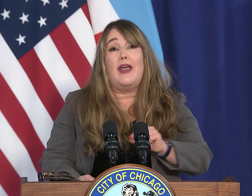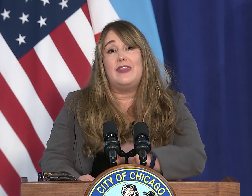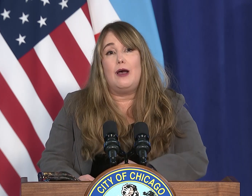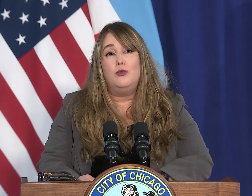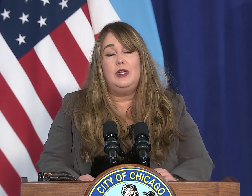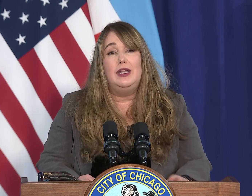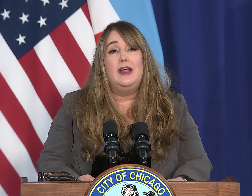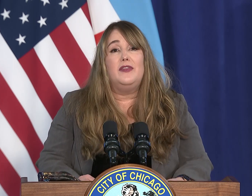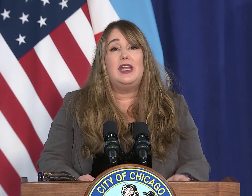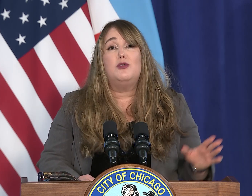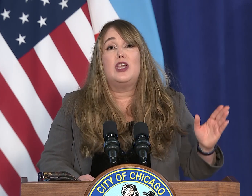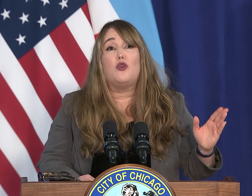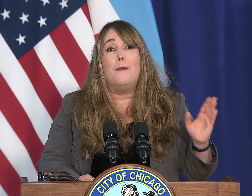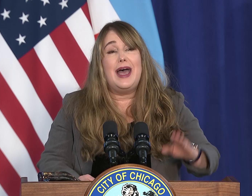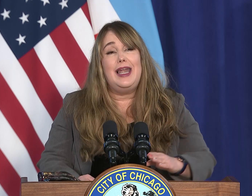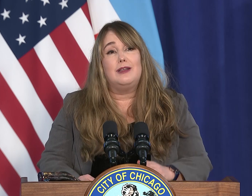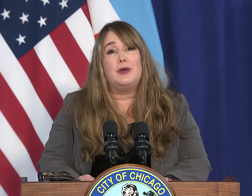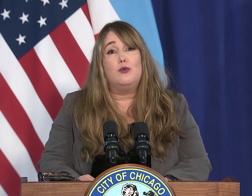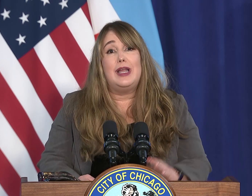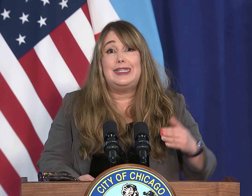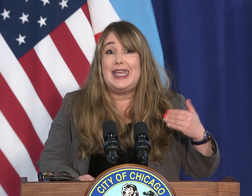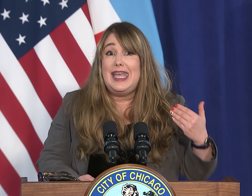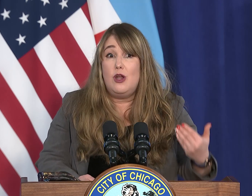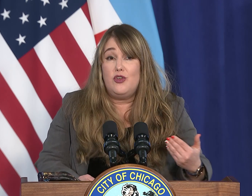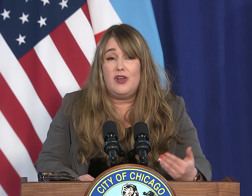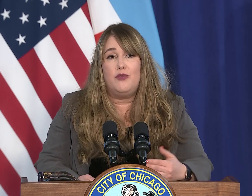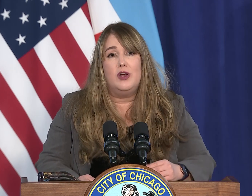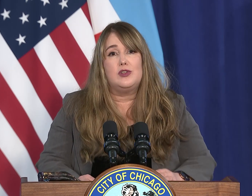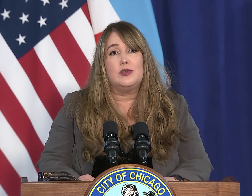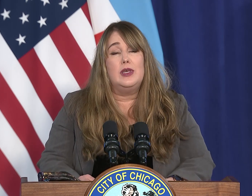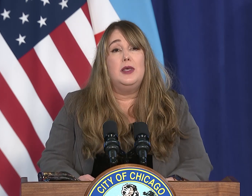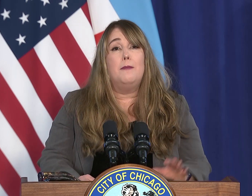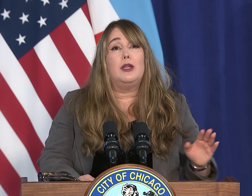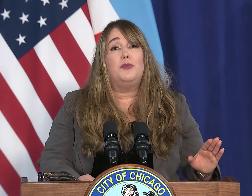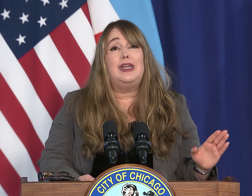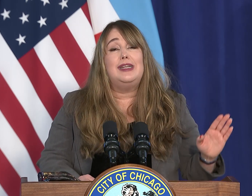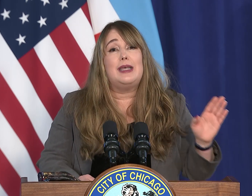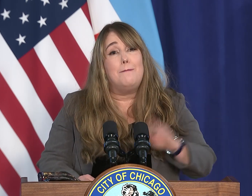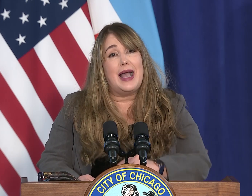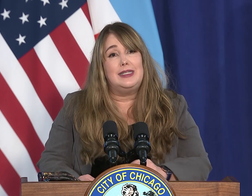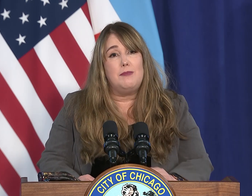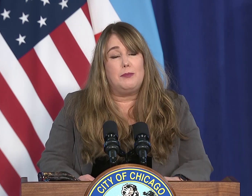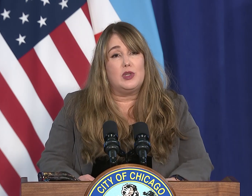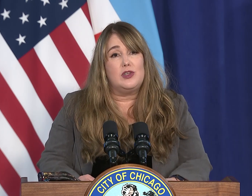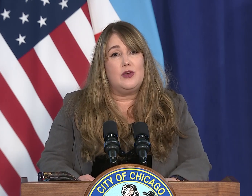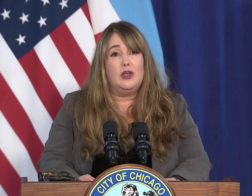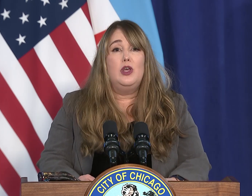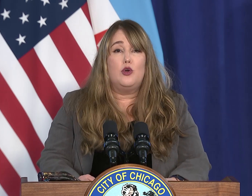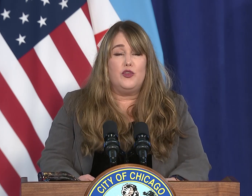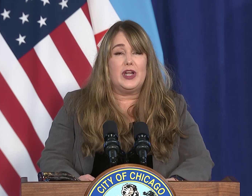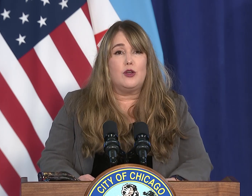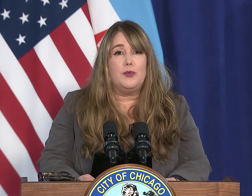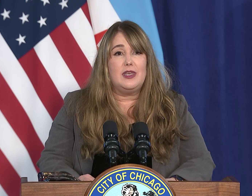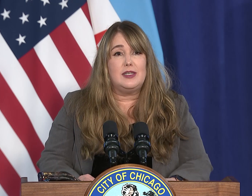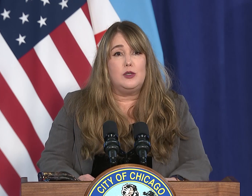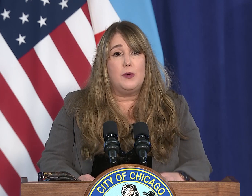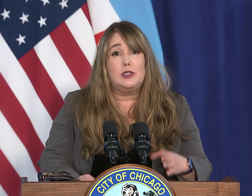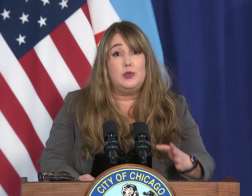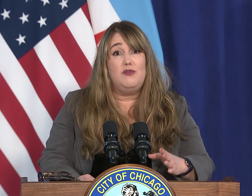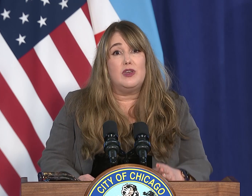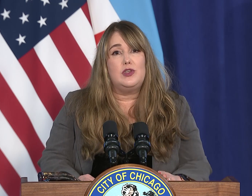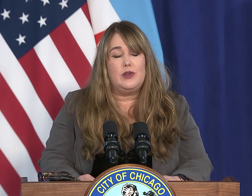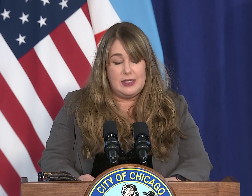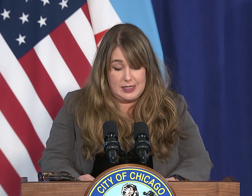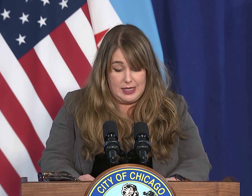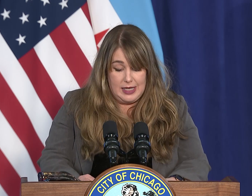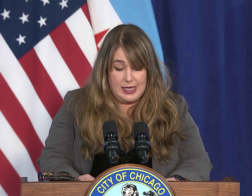más importante aún, tenemos que tomar las vacunas y los refuerzos para obtener esa máxima protección contra el COVID-19,